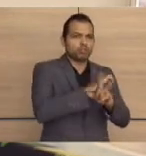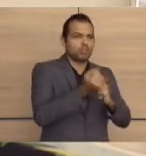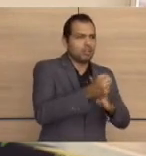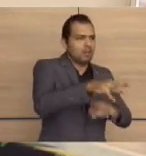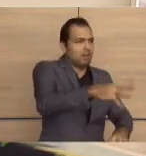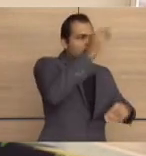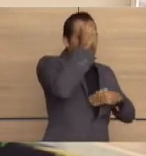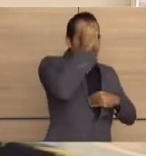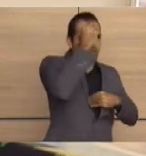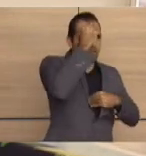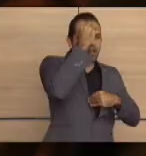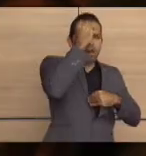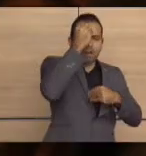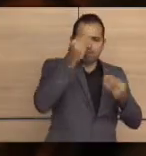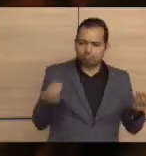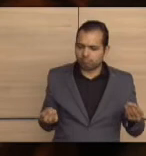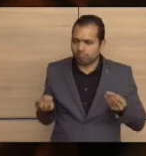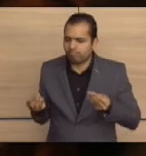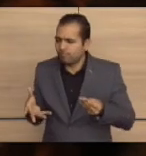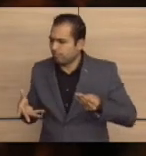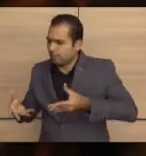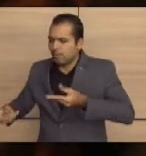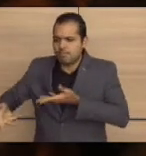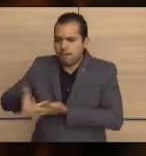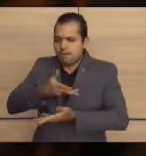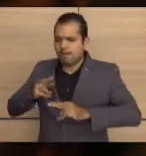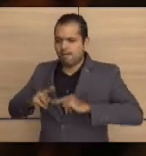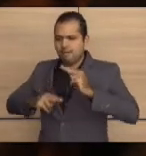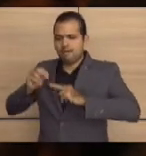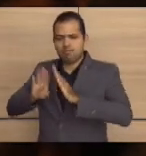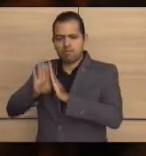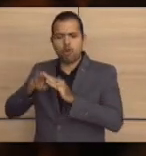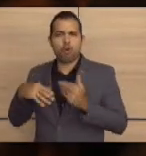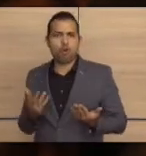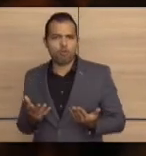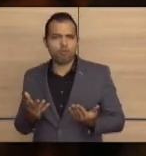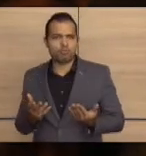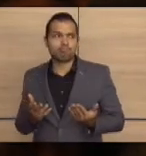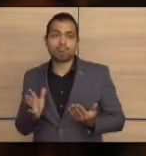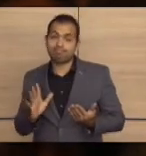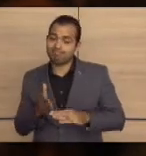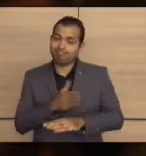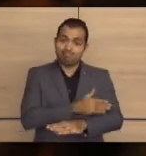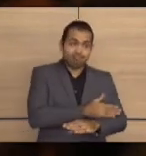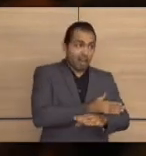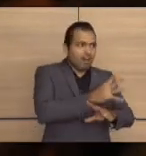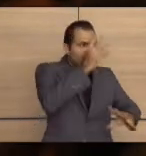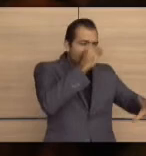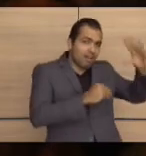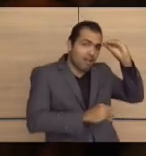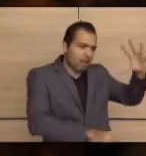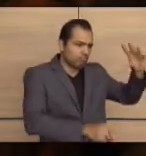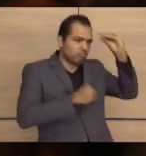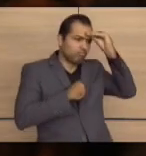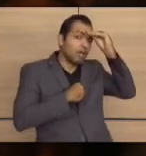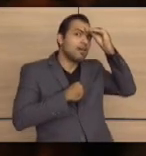es que nos enseñen, que nos den conocimientos de calidad, que nos den conocimientos como la